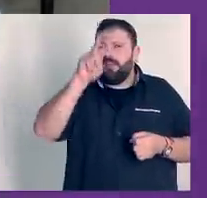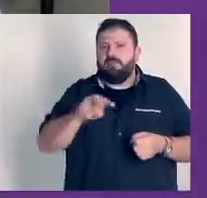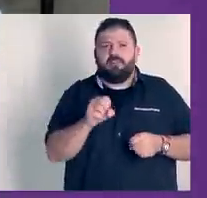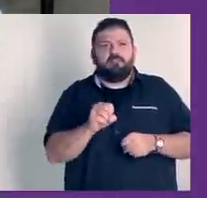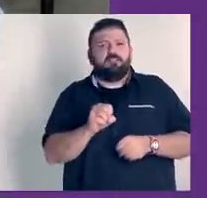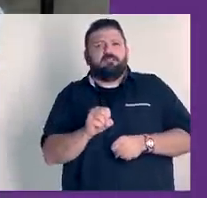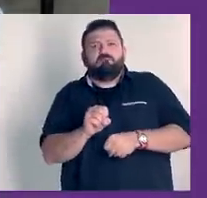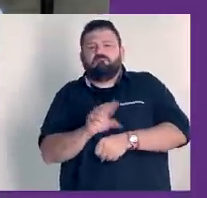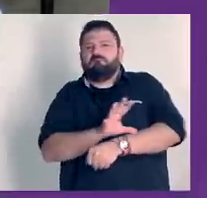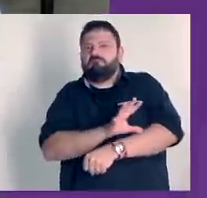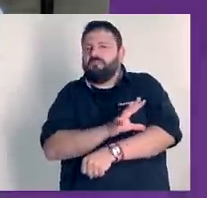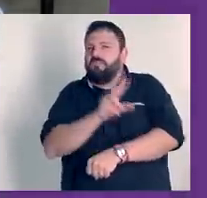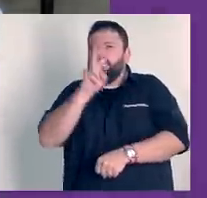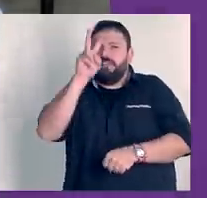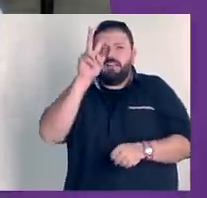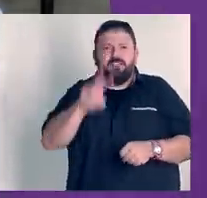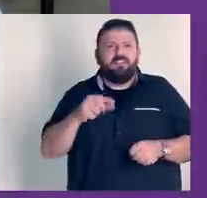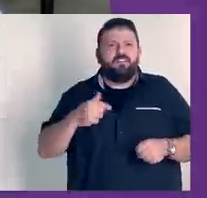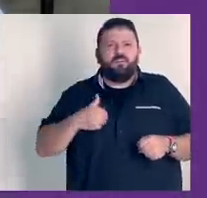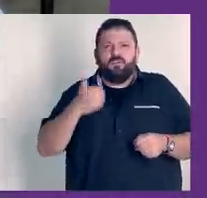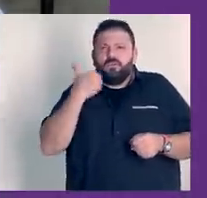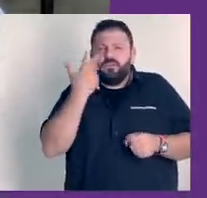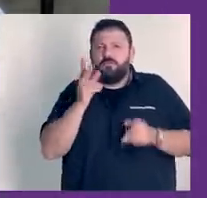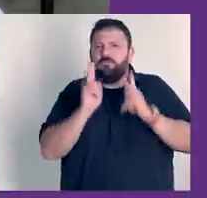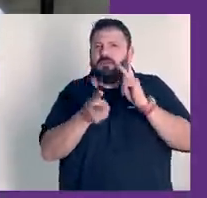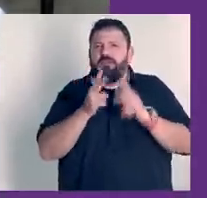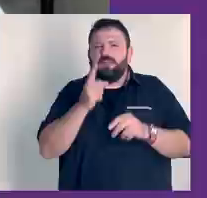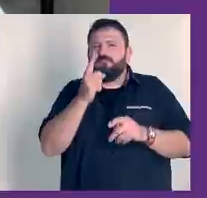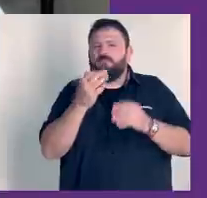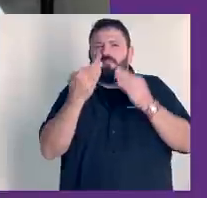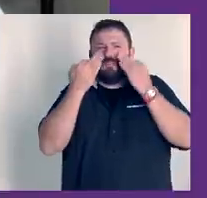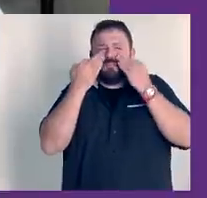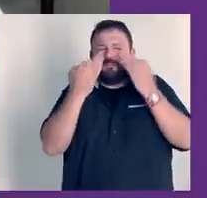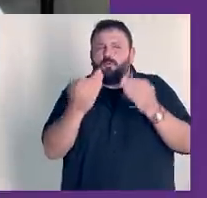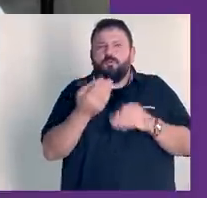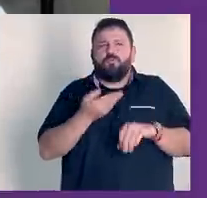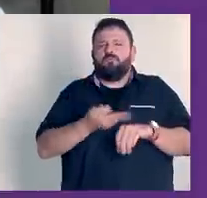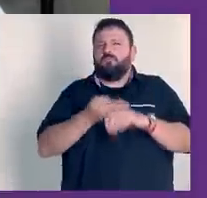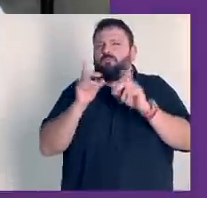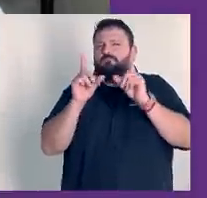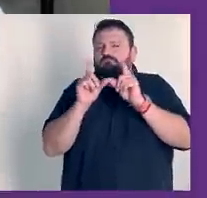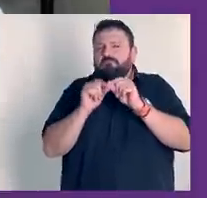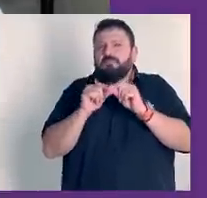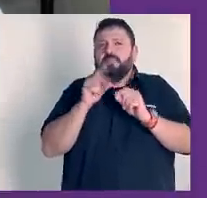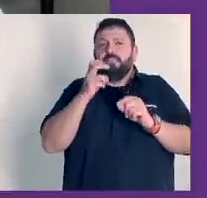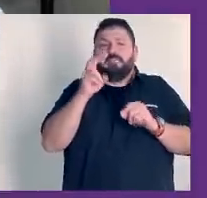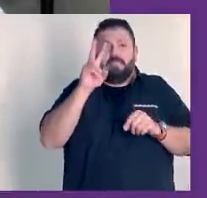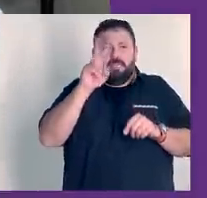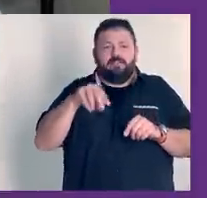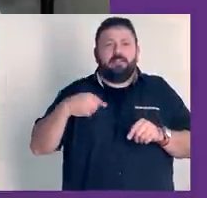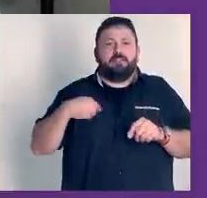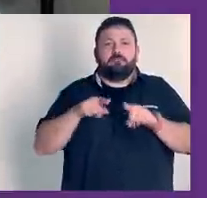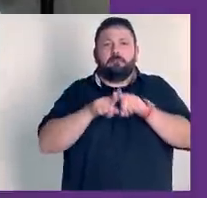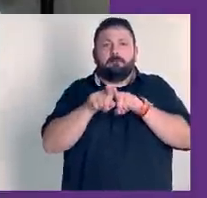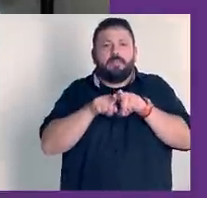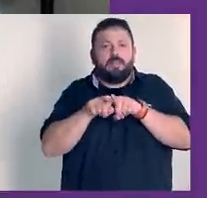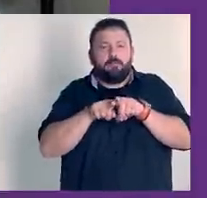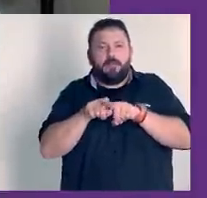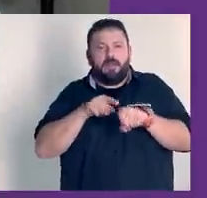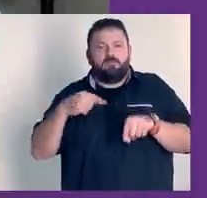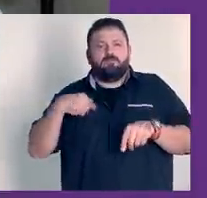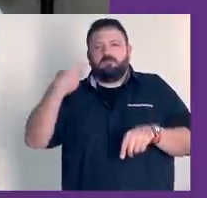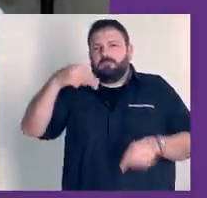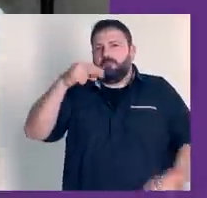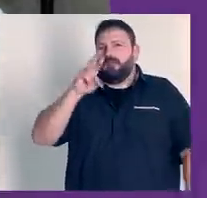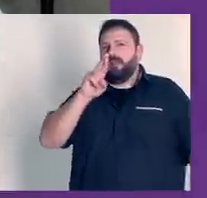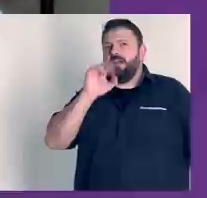impresionantemente necesario. Quiero platicarles un testimonio muy breve. Alguien que yo quiero muchísimo es mi hermanito Ricardo, y él